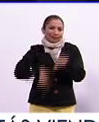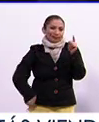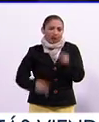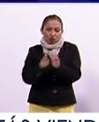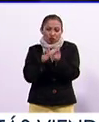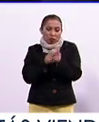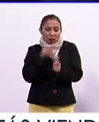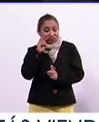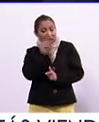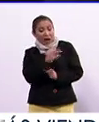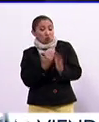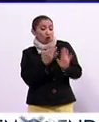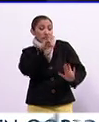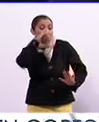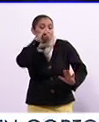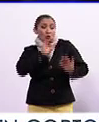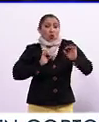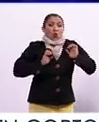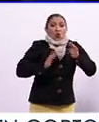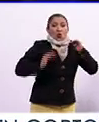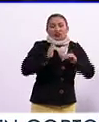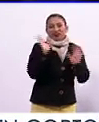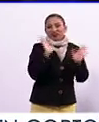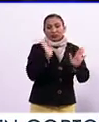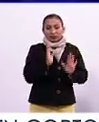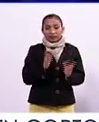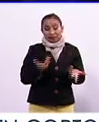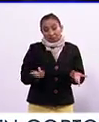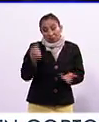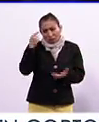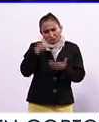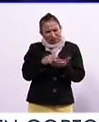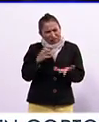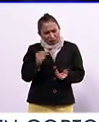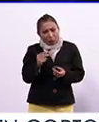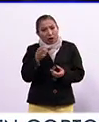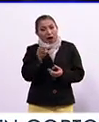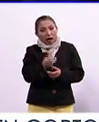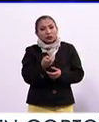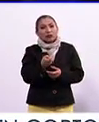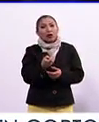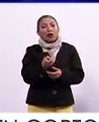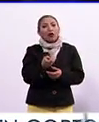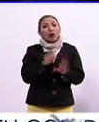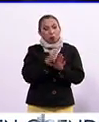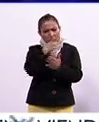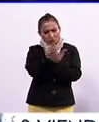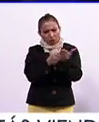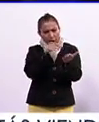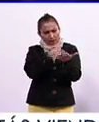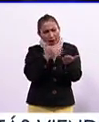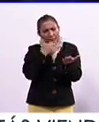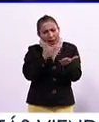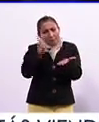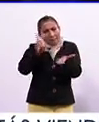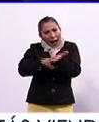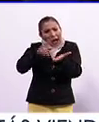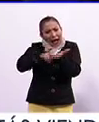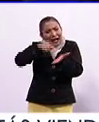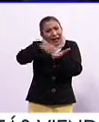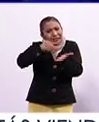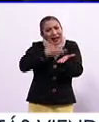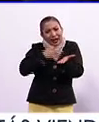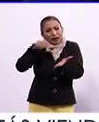quitaron, que consideraron que era muy elitista, pero yo creo que es un programa que vale la